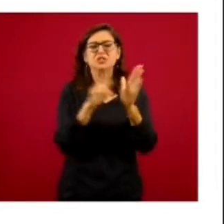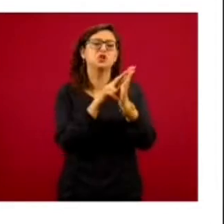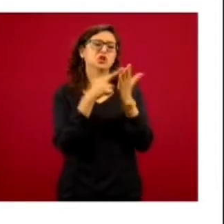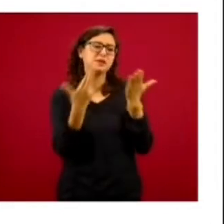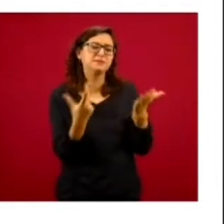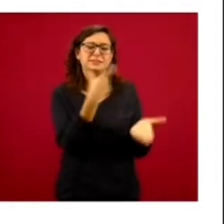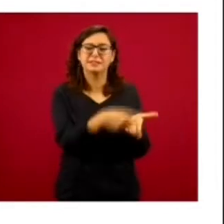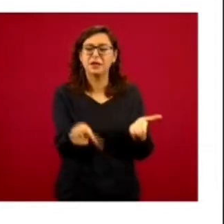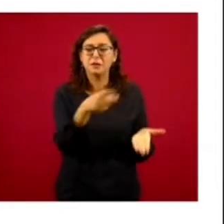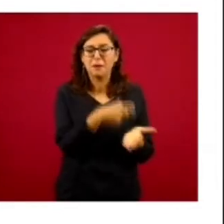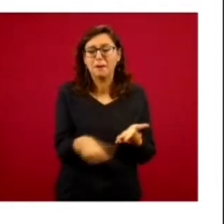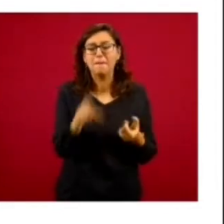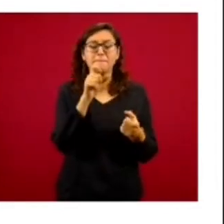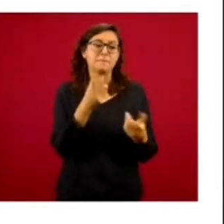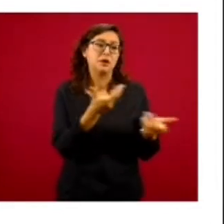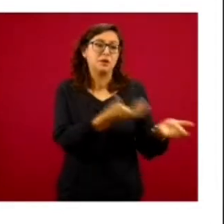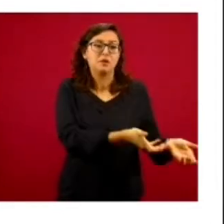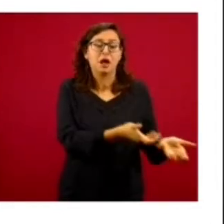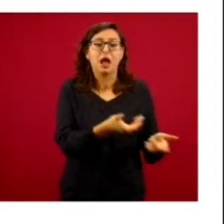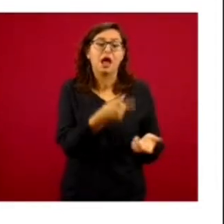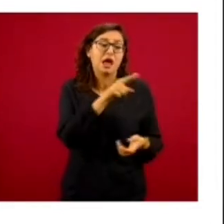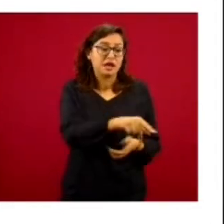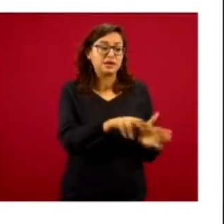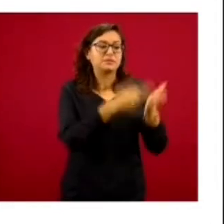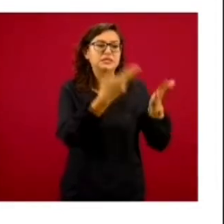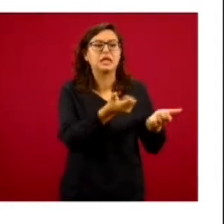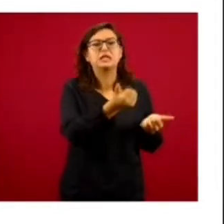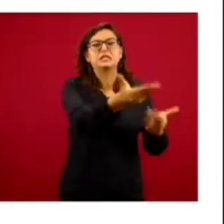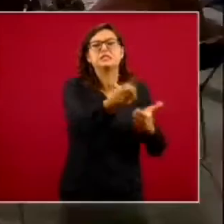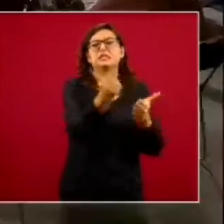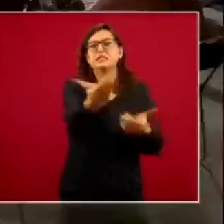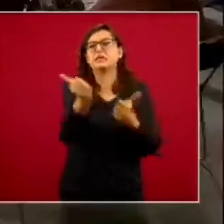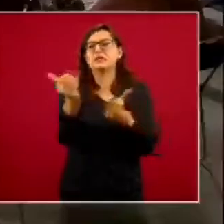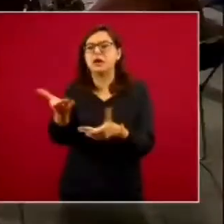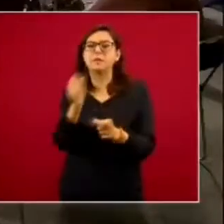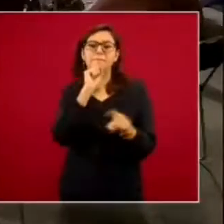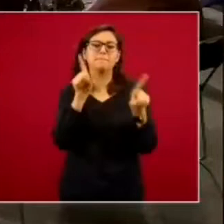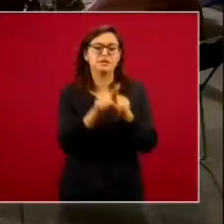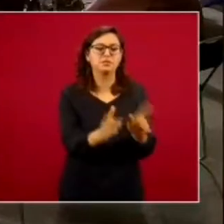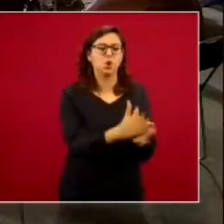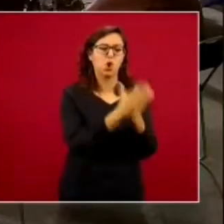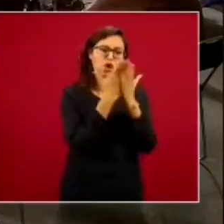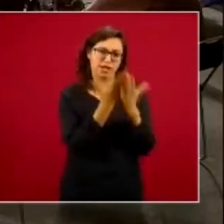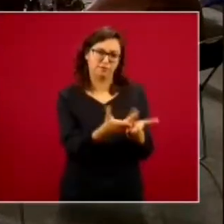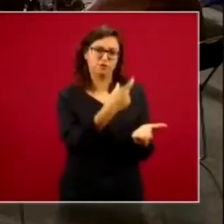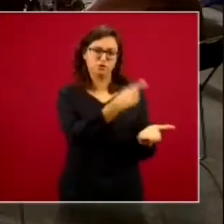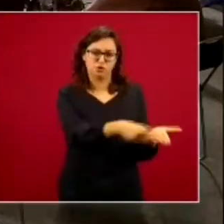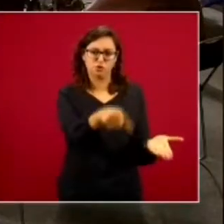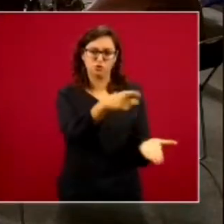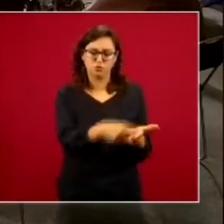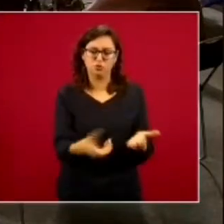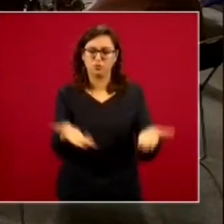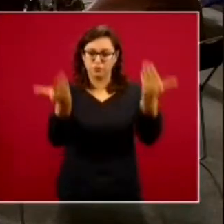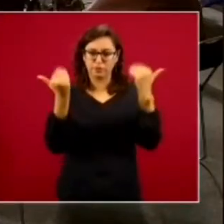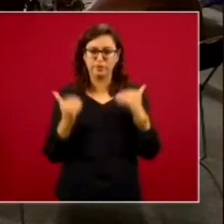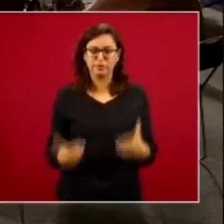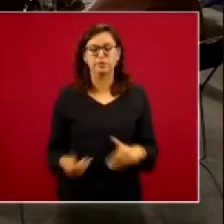suscripciones, suministro de revistas a oficinas gubernamentales y adquisición de libros. Como se verá más adelante el siguiente cuadro, que